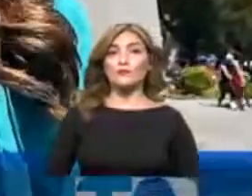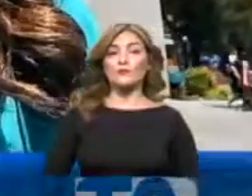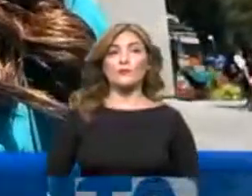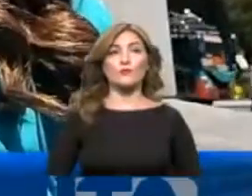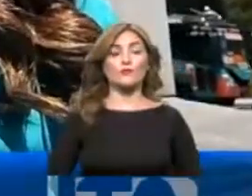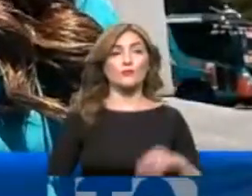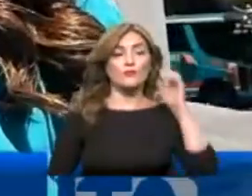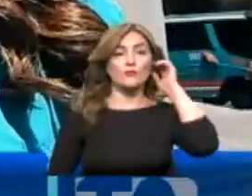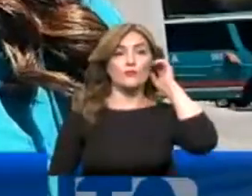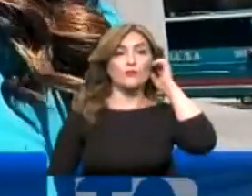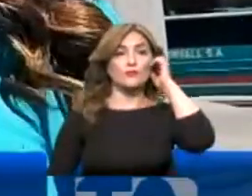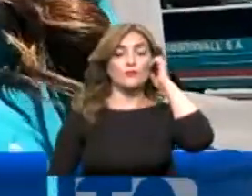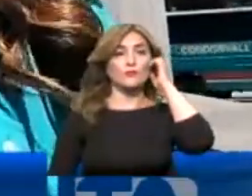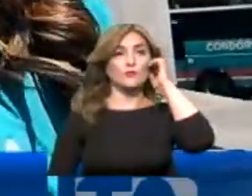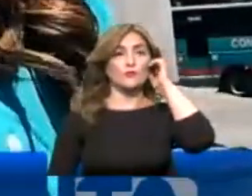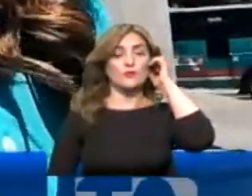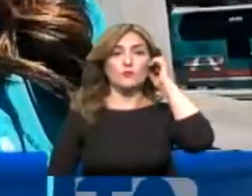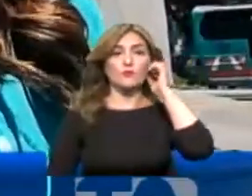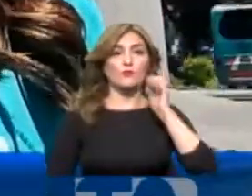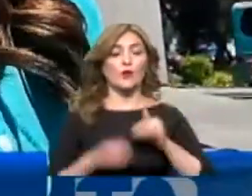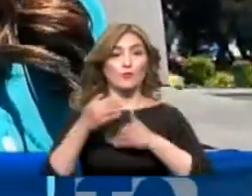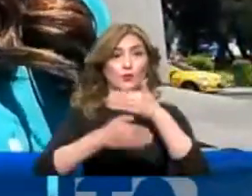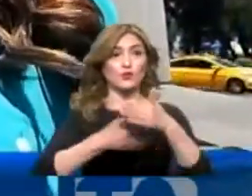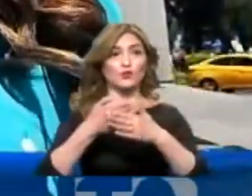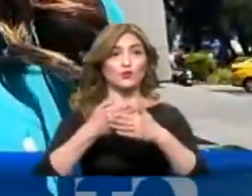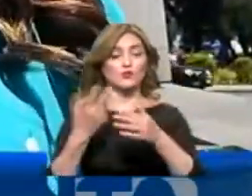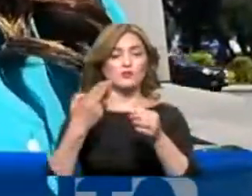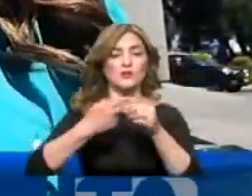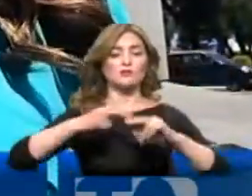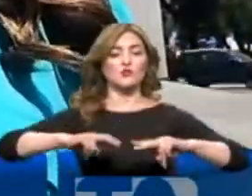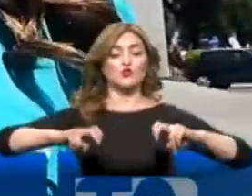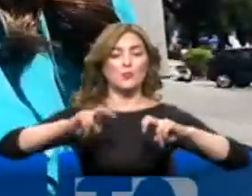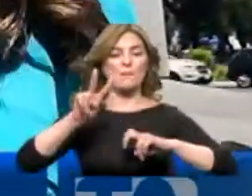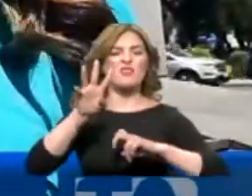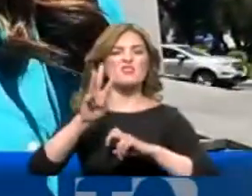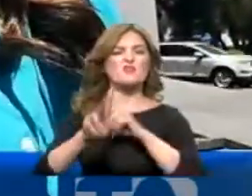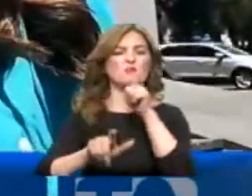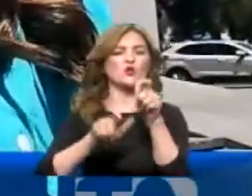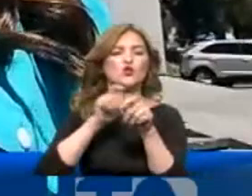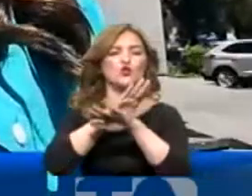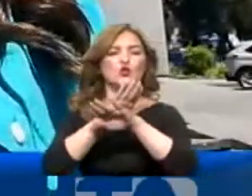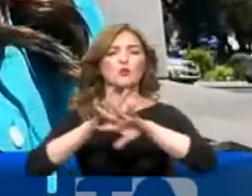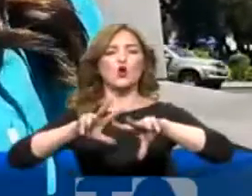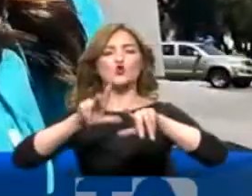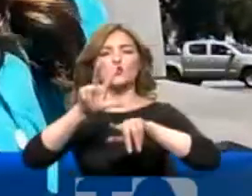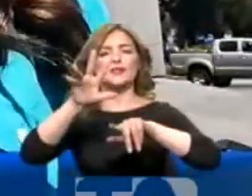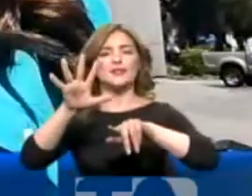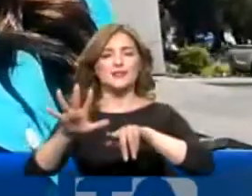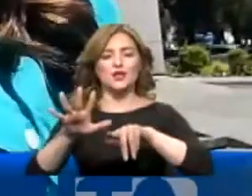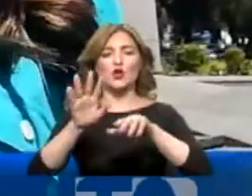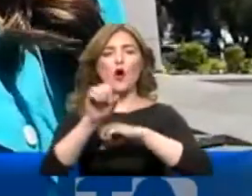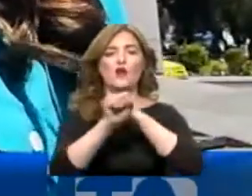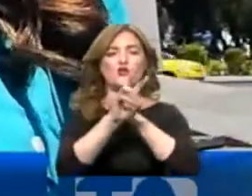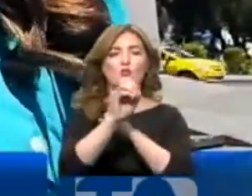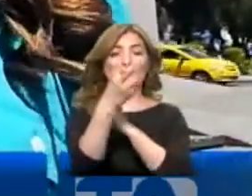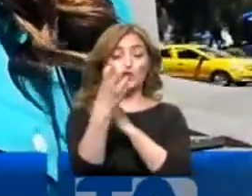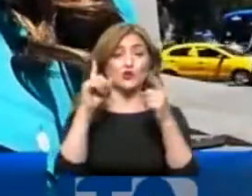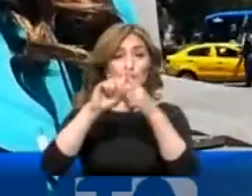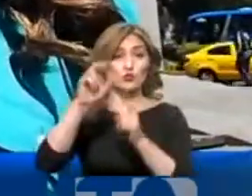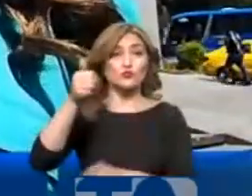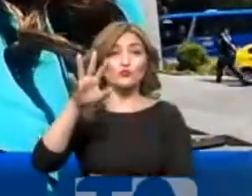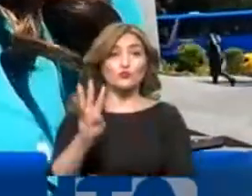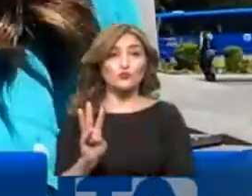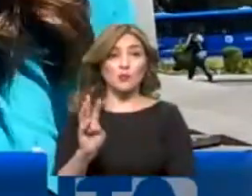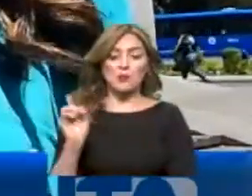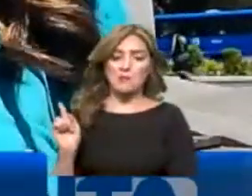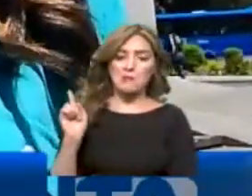Con 26 procesados y menos de un mes y medio para que concluya la instrucción fiscal dentro del caso Sobornos 2012-2016, se continúan